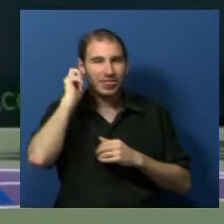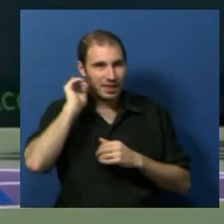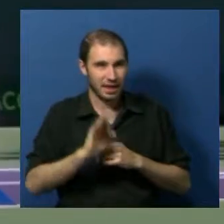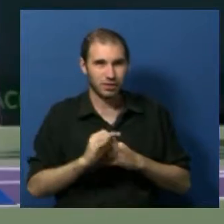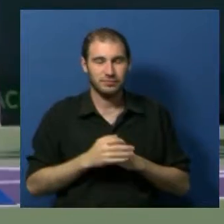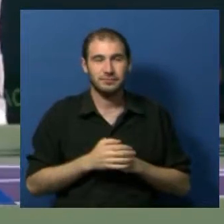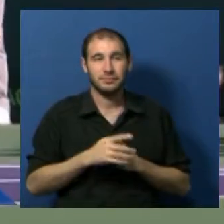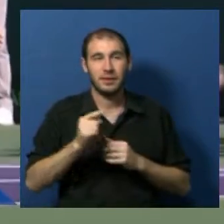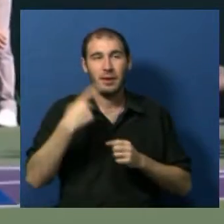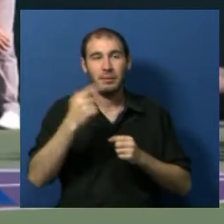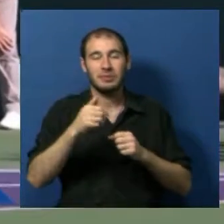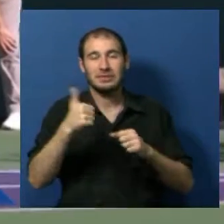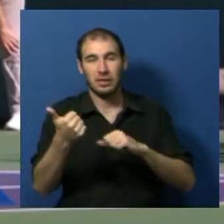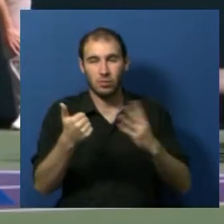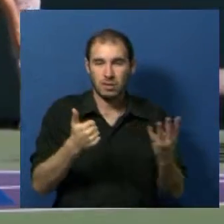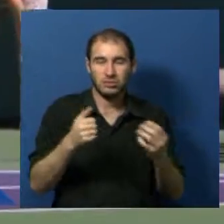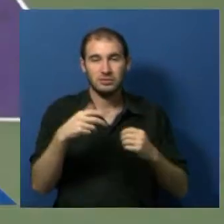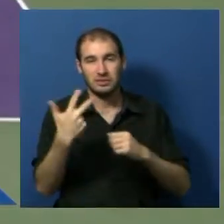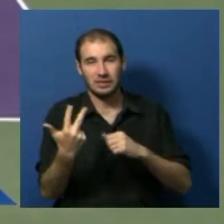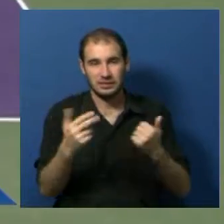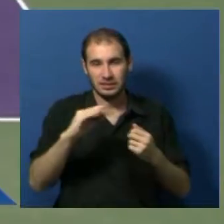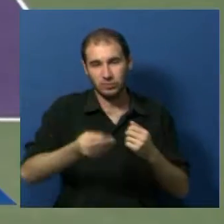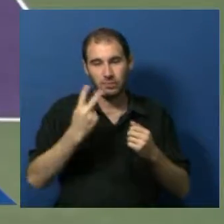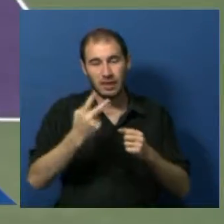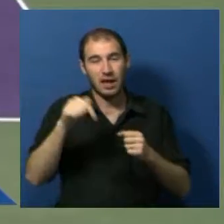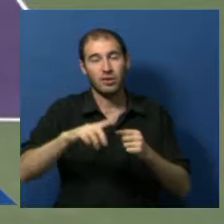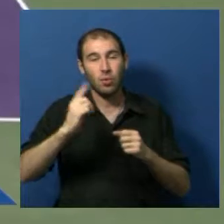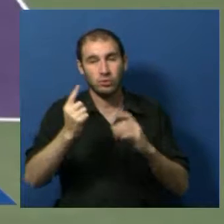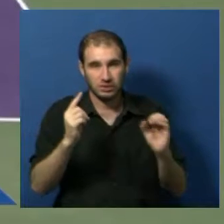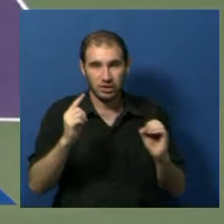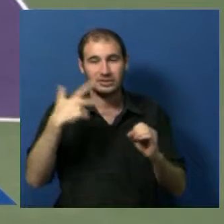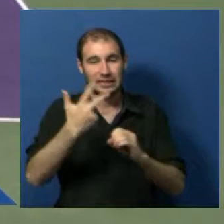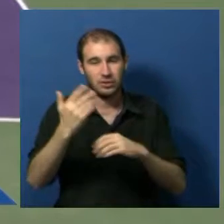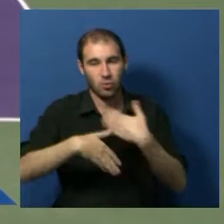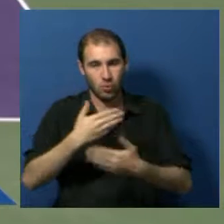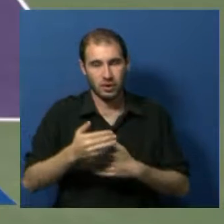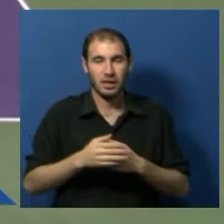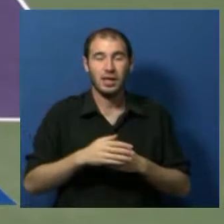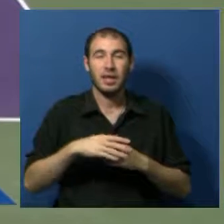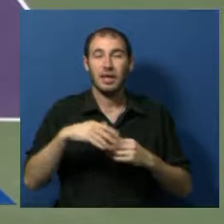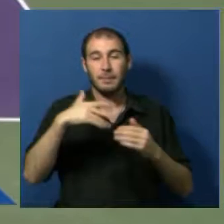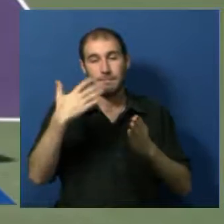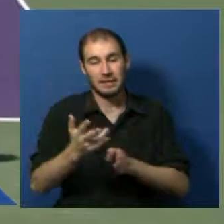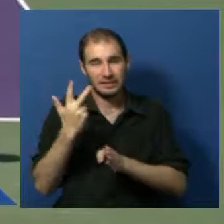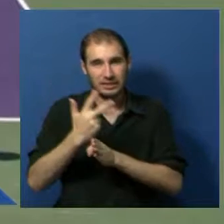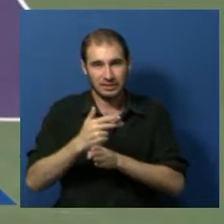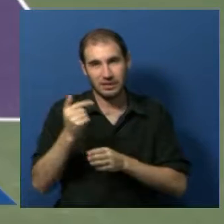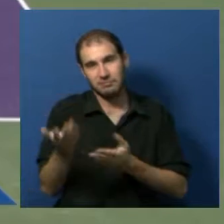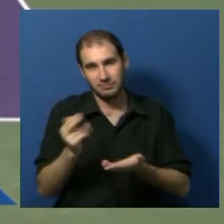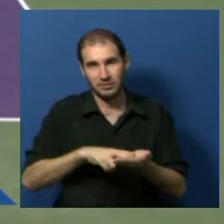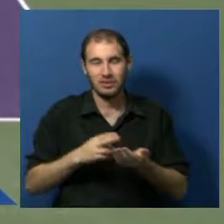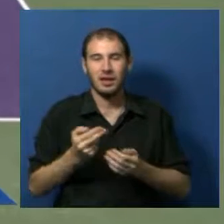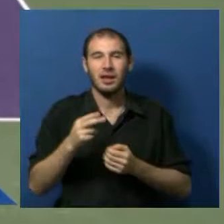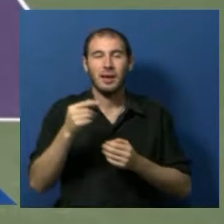Schwartzman. Ganó el primero 6-4, 3-6, perdió el segundo y va ganando 1-0 el tercero por la tercera ronda, valga la redundancia, de